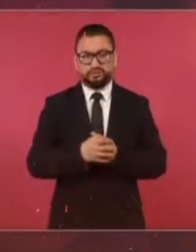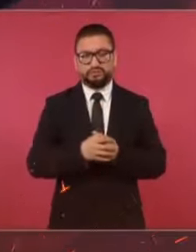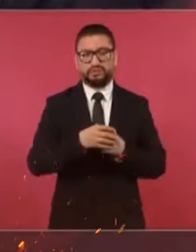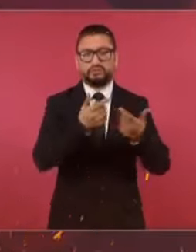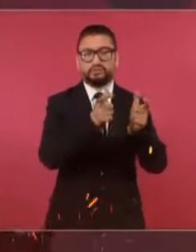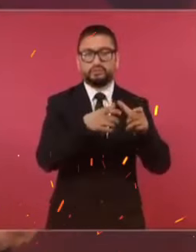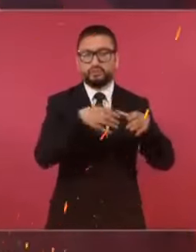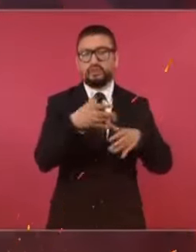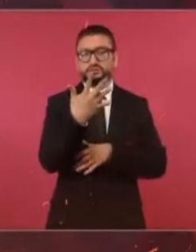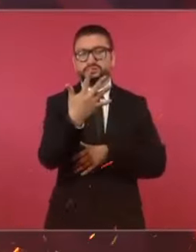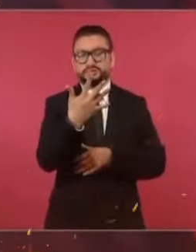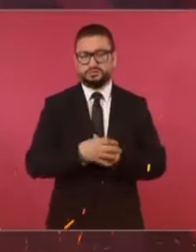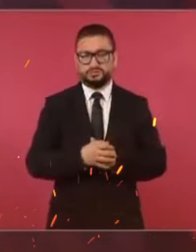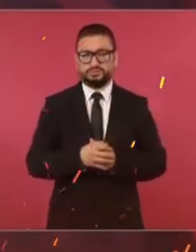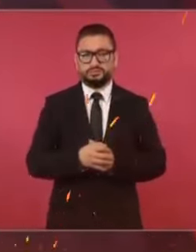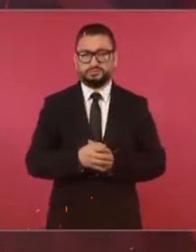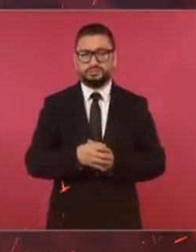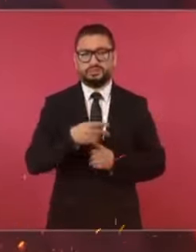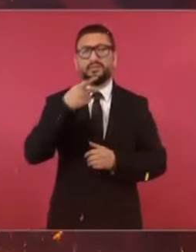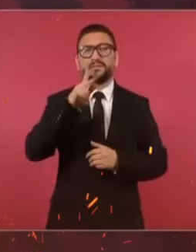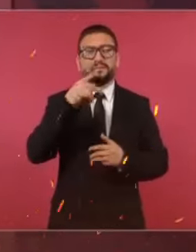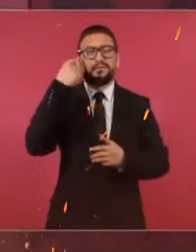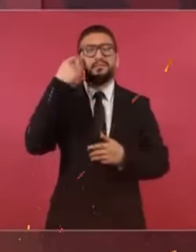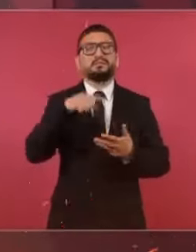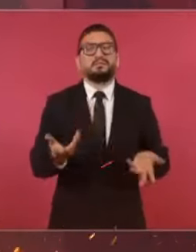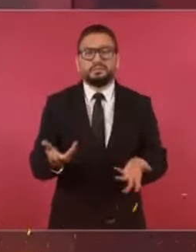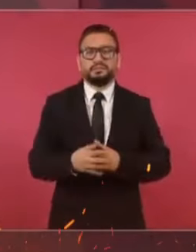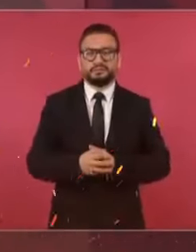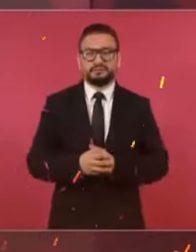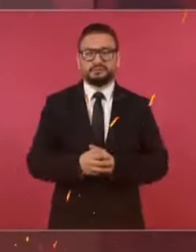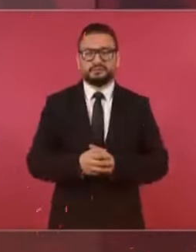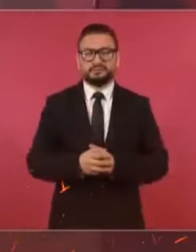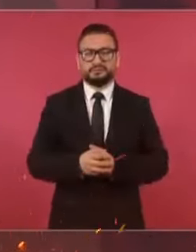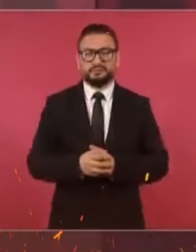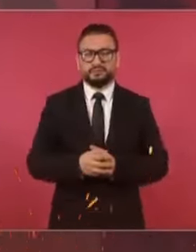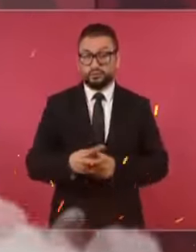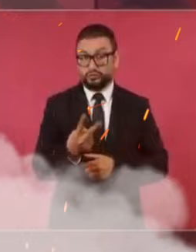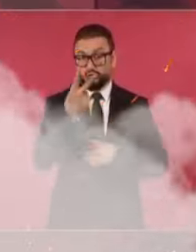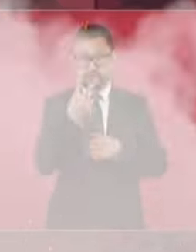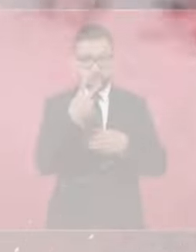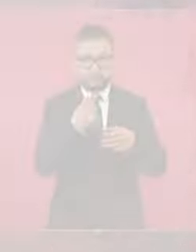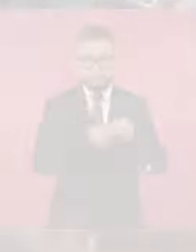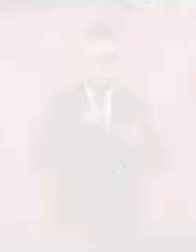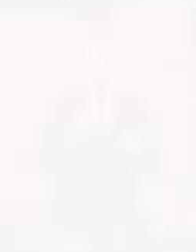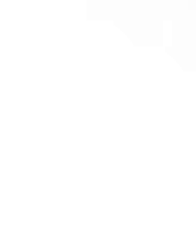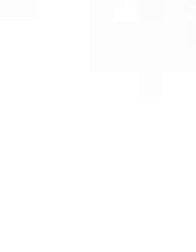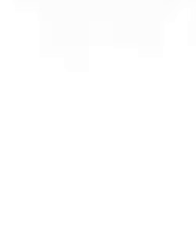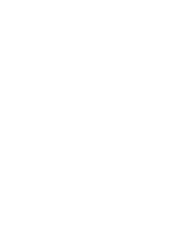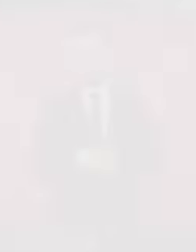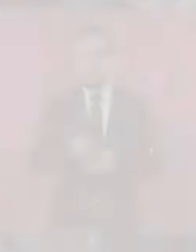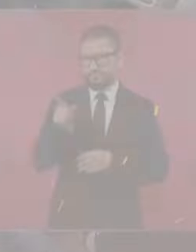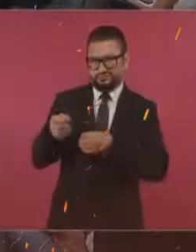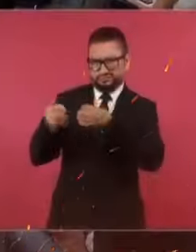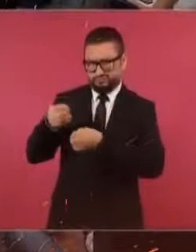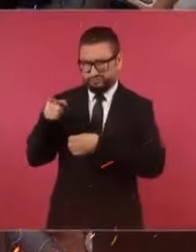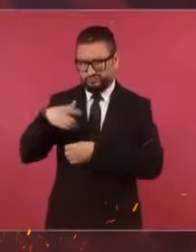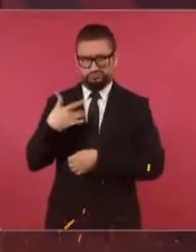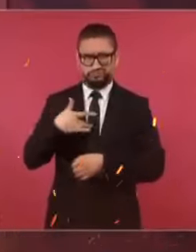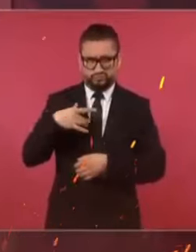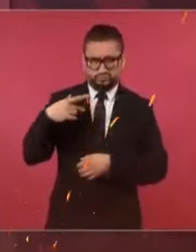quedan 5. ¿Pero para qué quieren nombrar a esos dos? ¿De cuándo acá al juez le